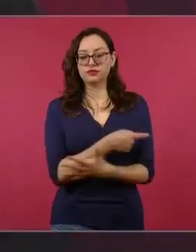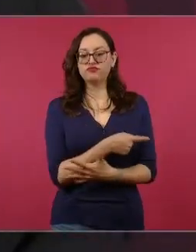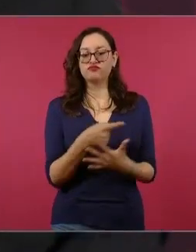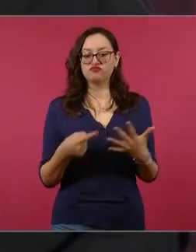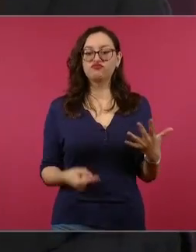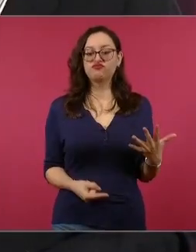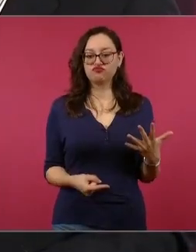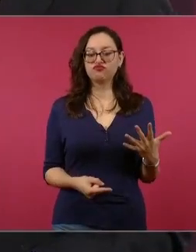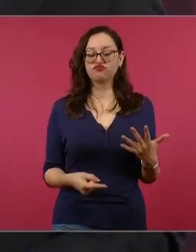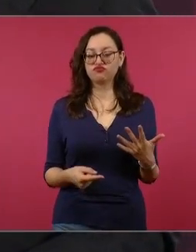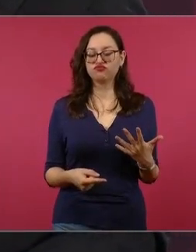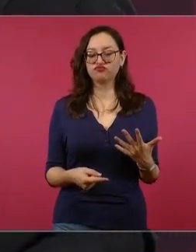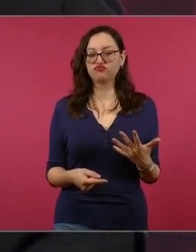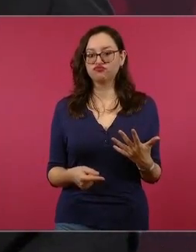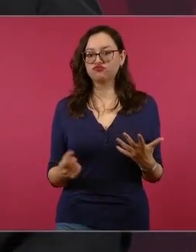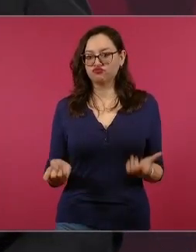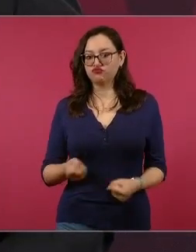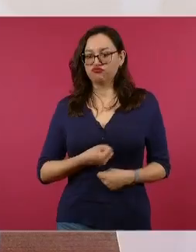lo expreso